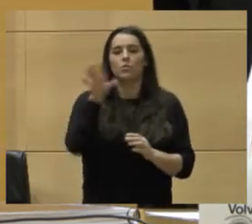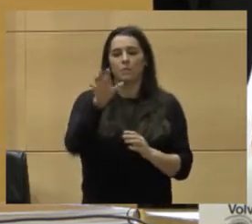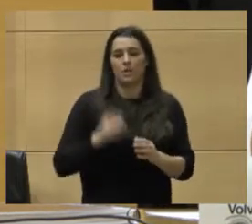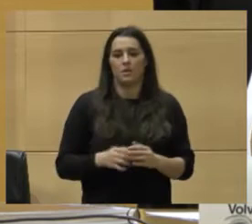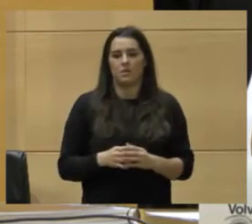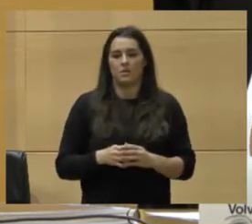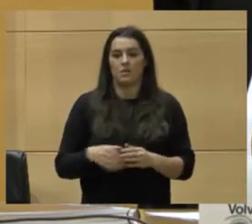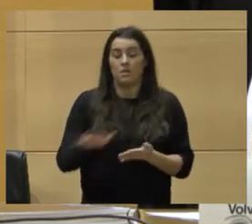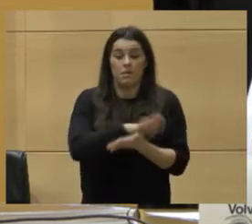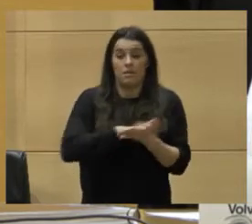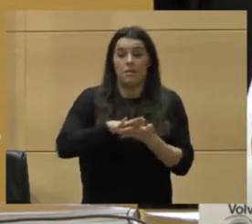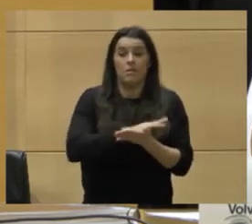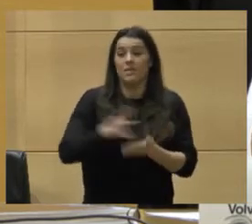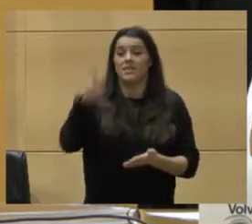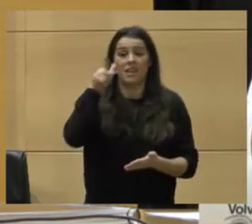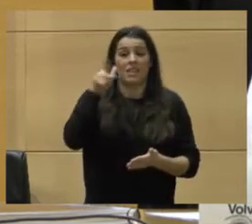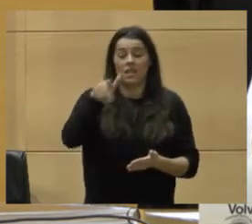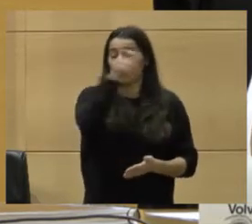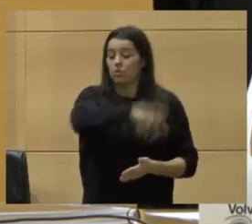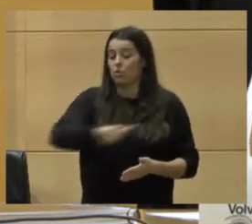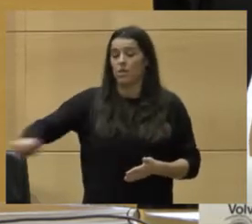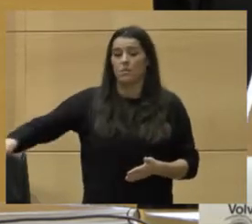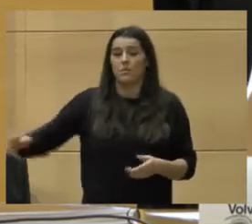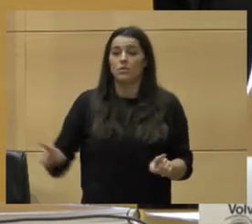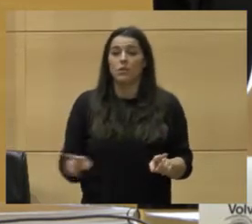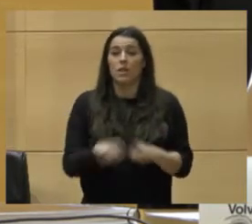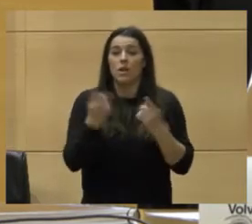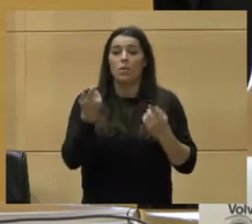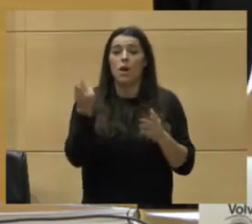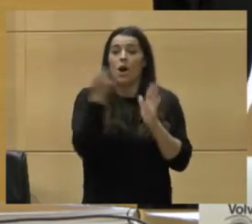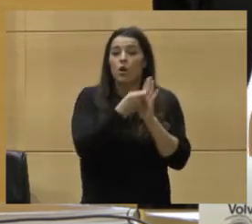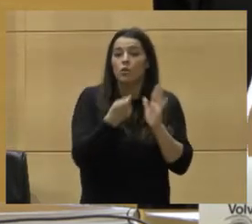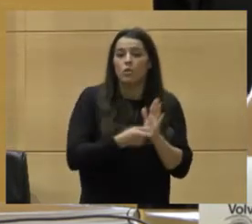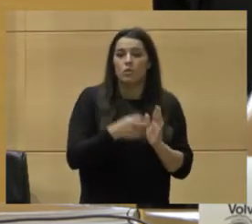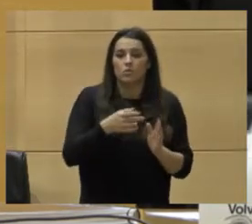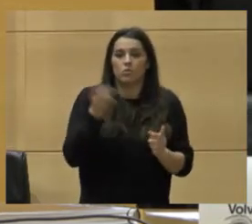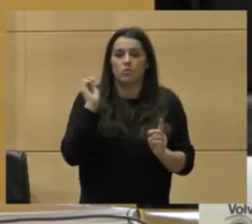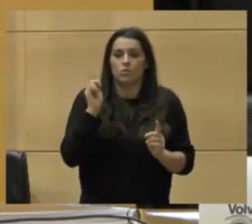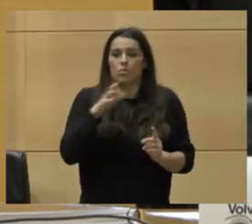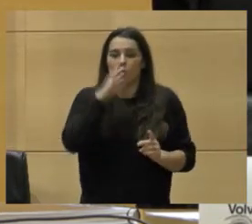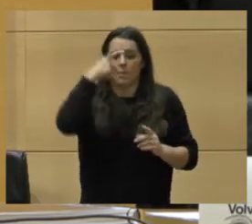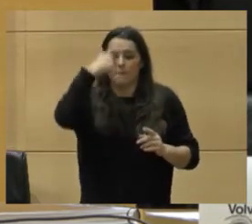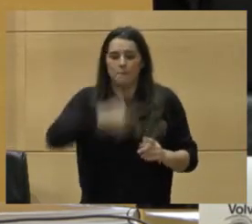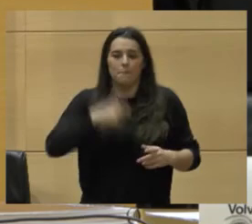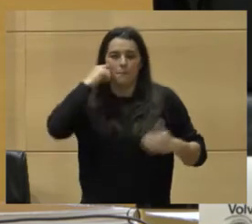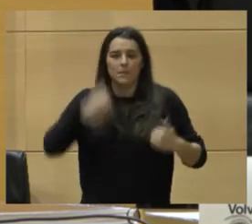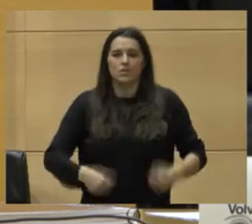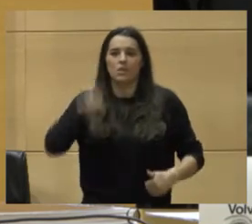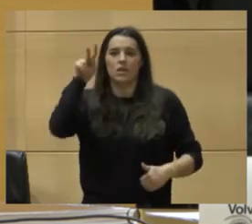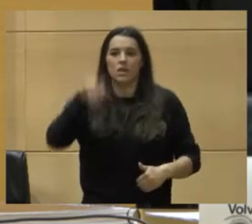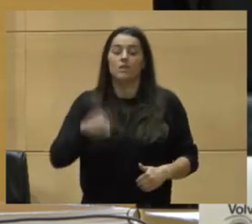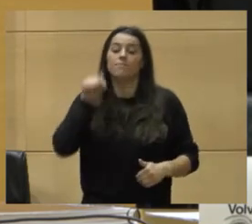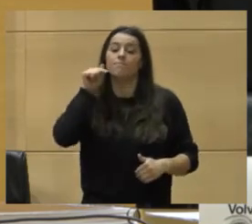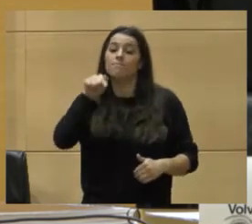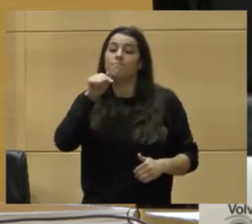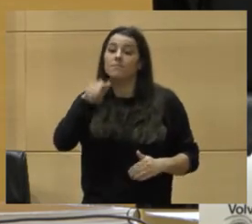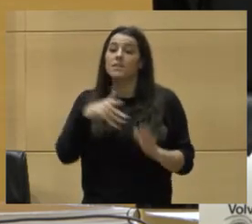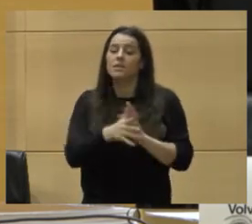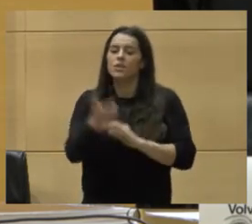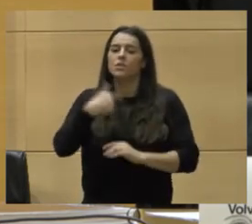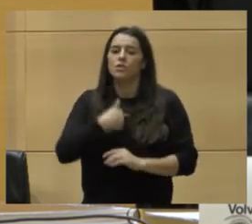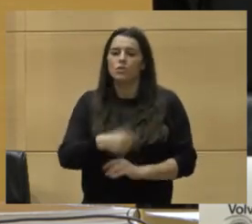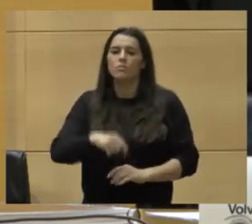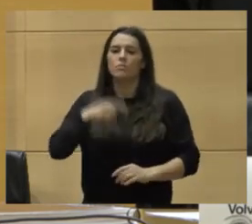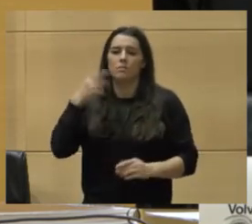de los derechos de las personas por su propia condición como personas y como seres humanos y en ese sentido yo reivindico que